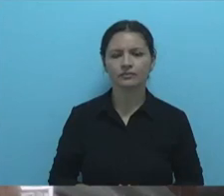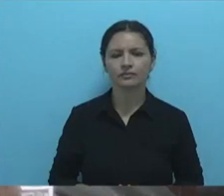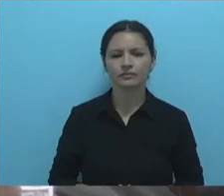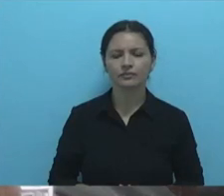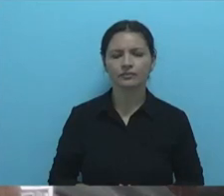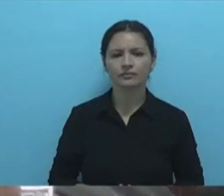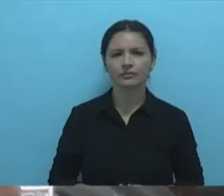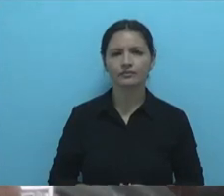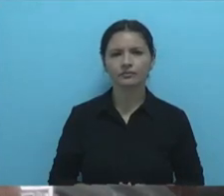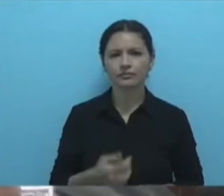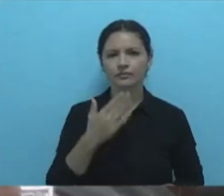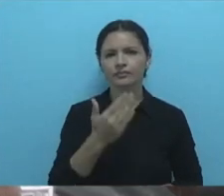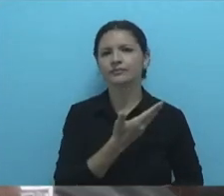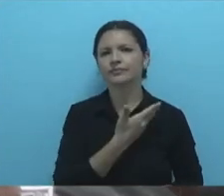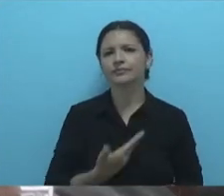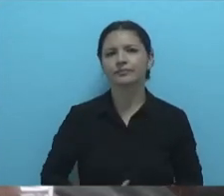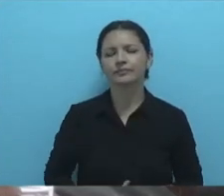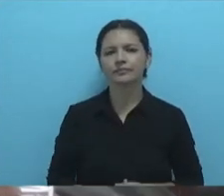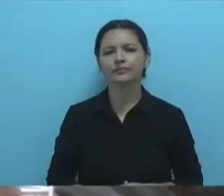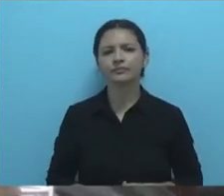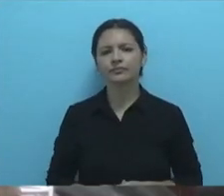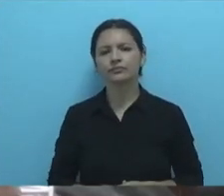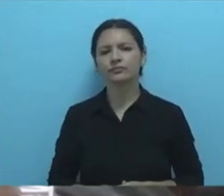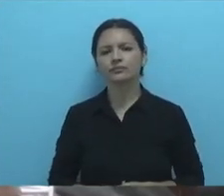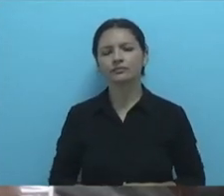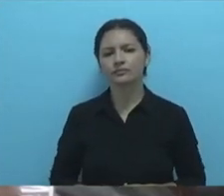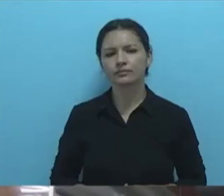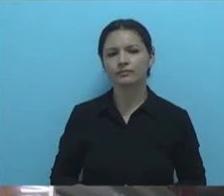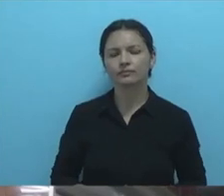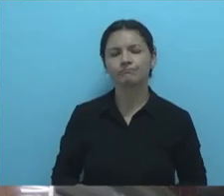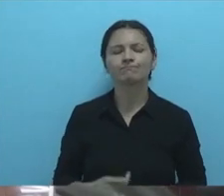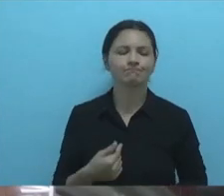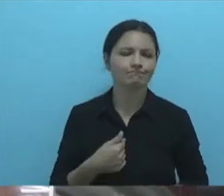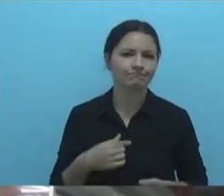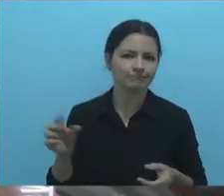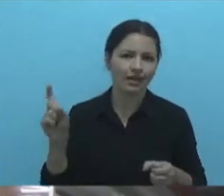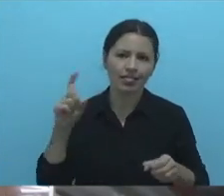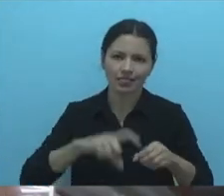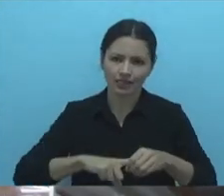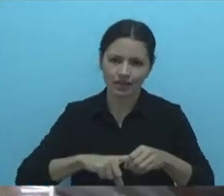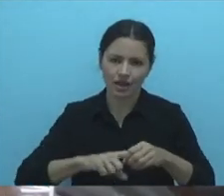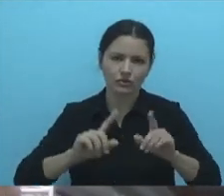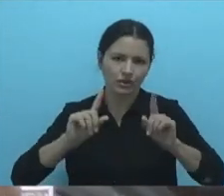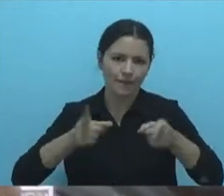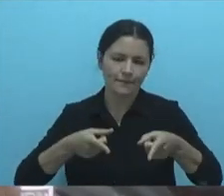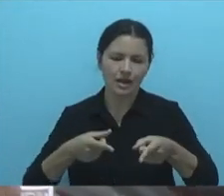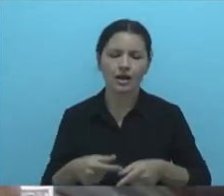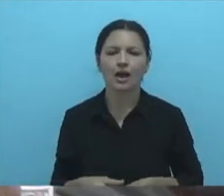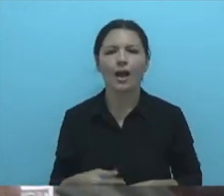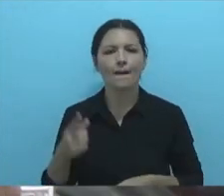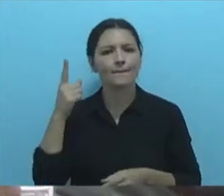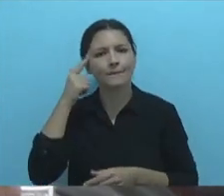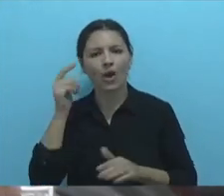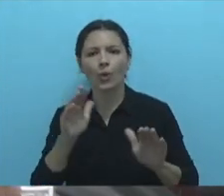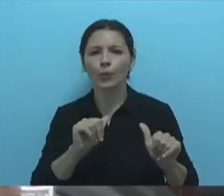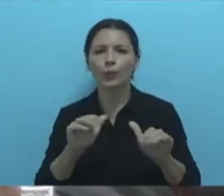Gracias presidente bueno obviamente para adherir a la argumentación que hizo la diputada